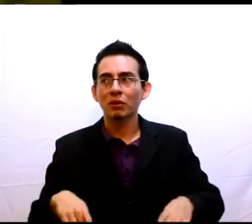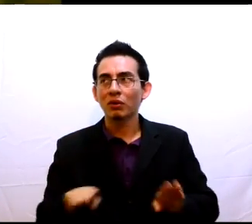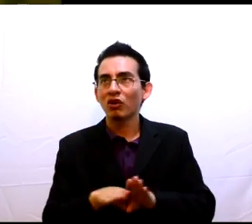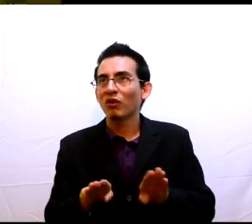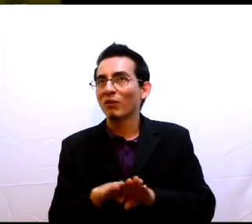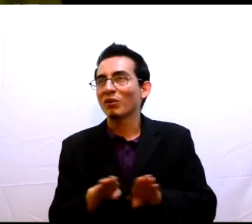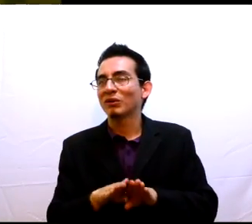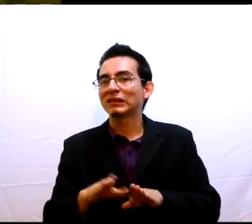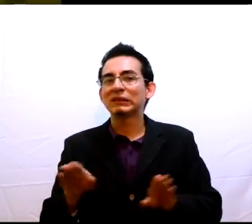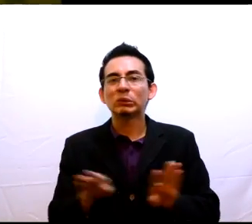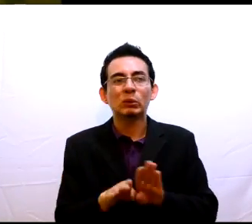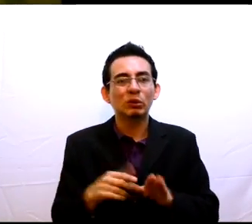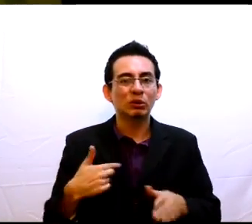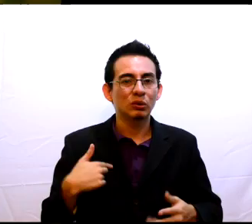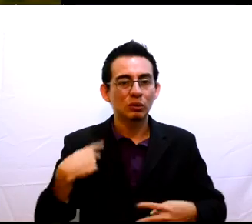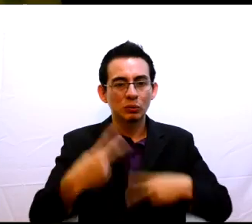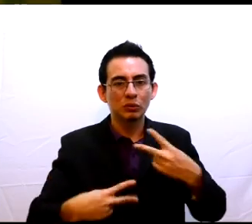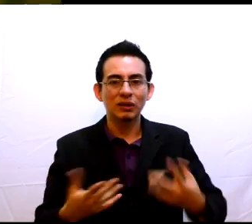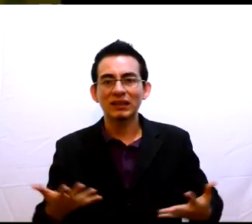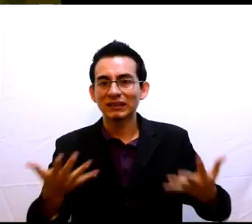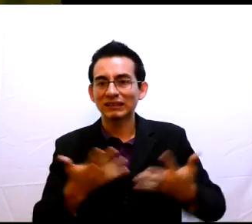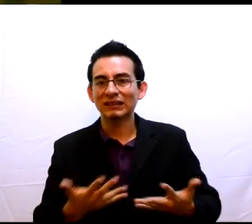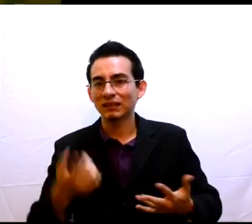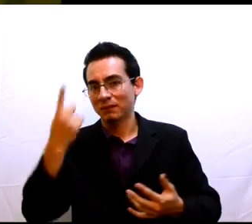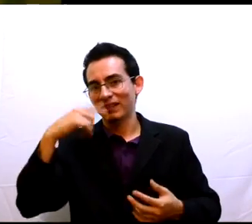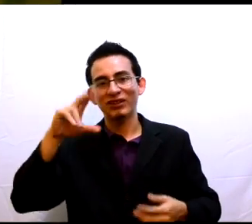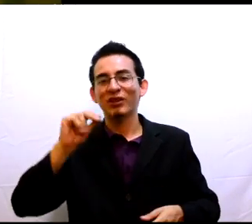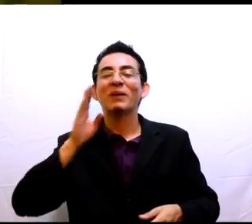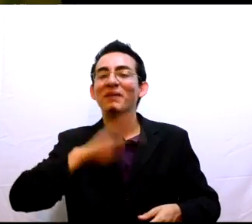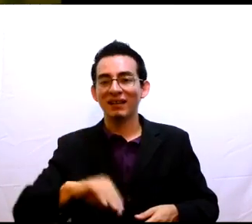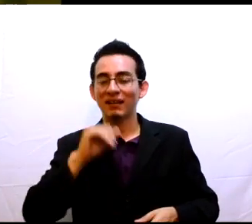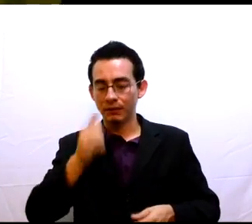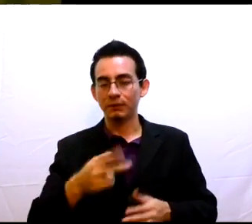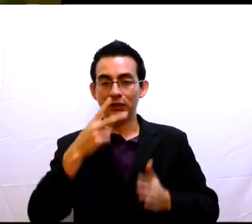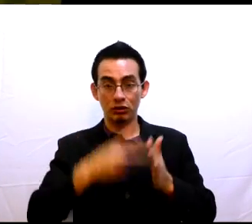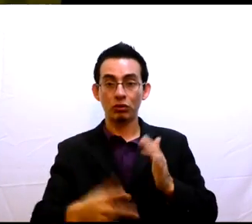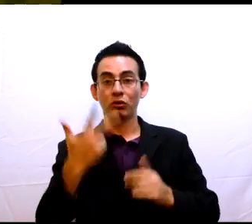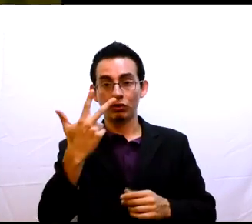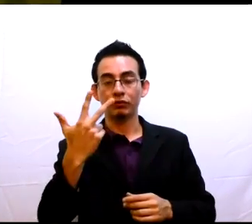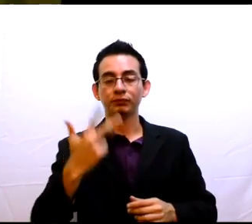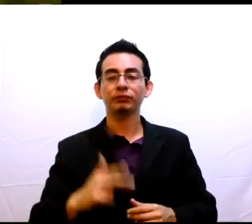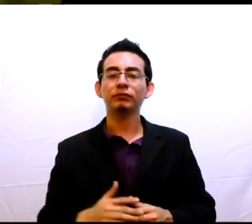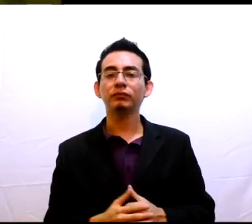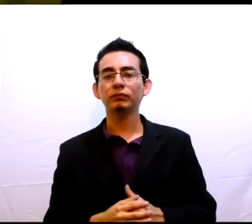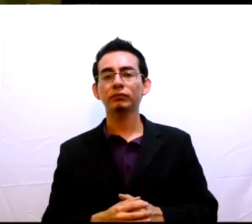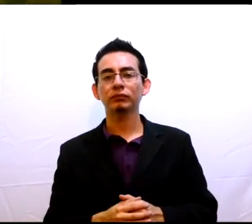no le faltará nada vamos al versículo 8